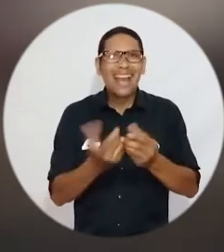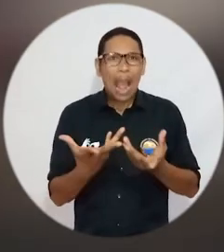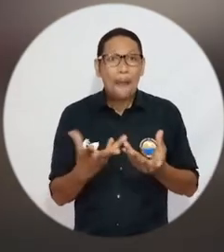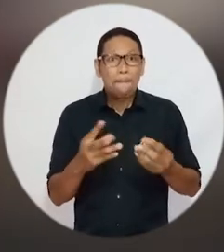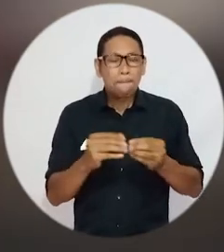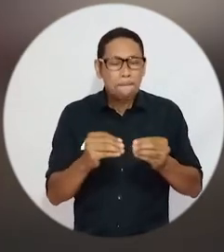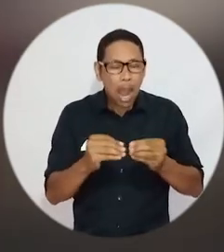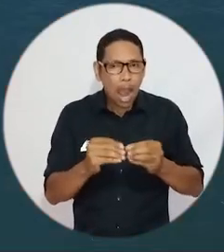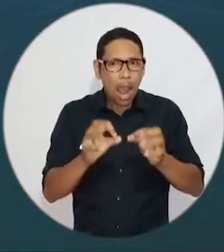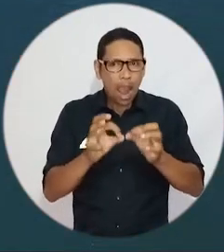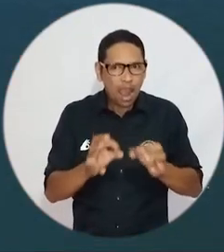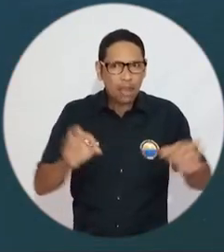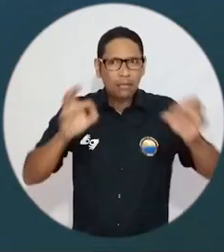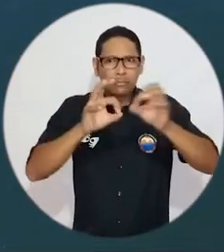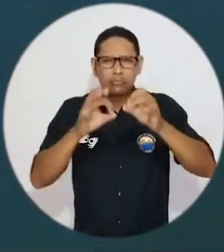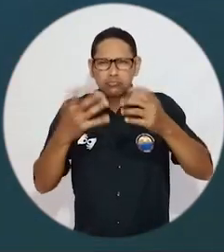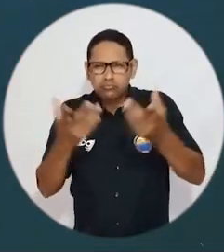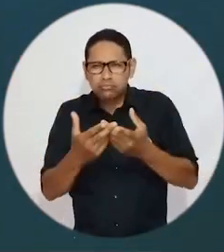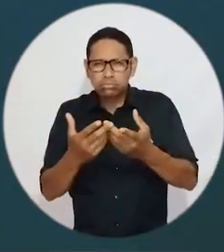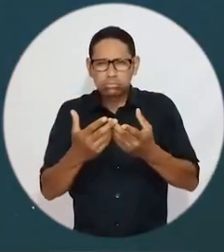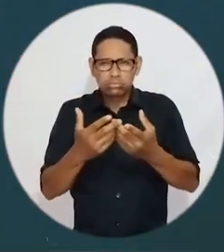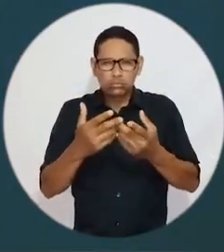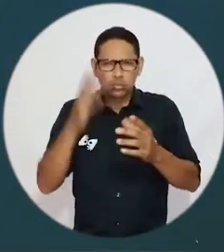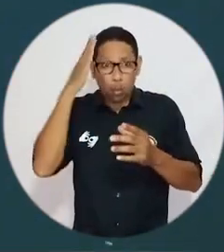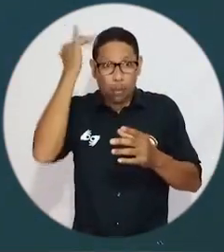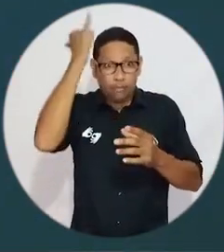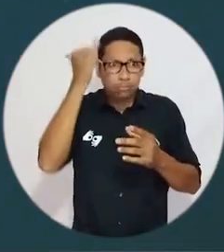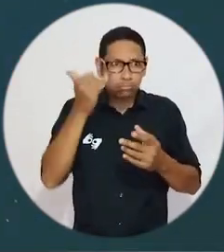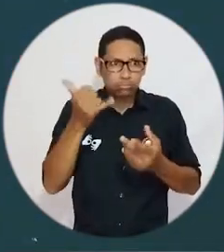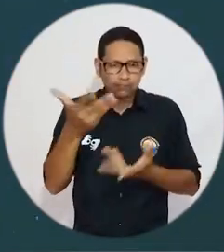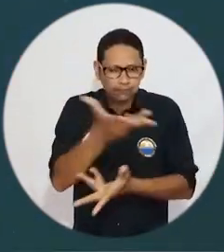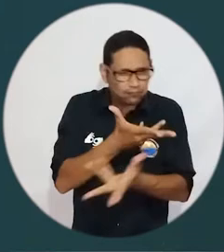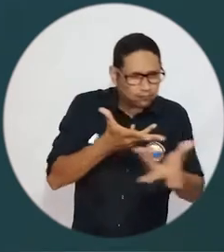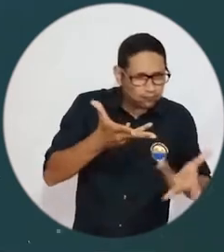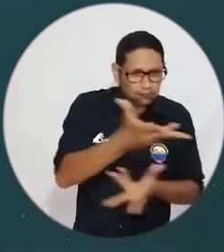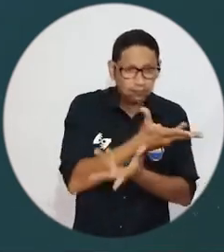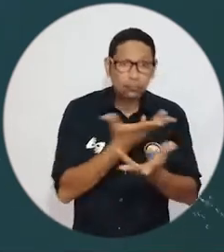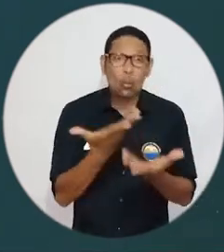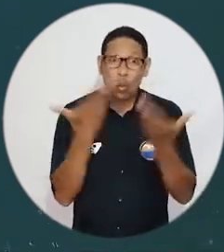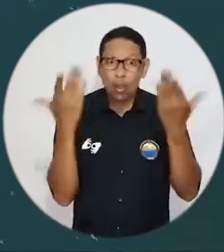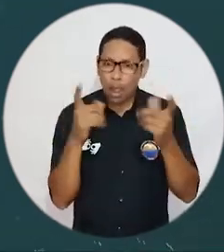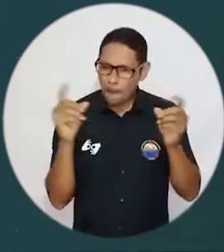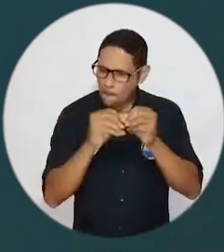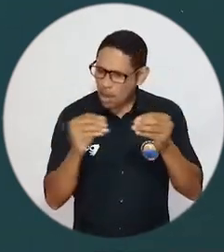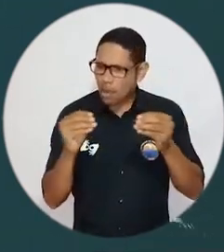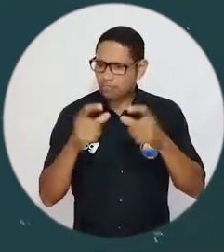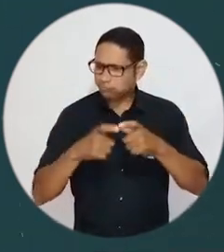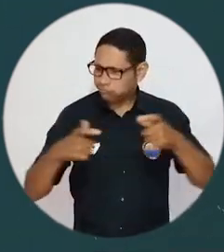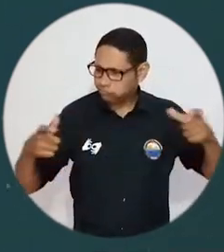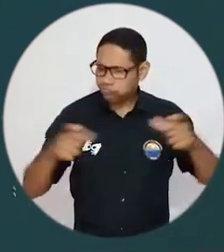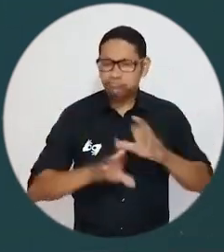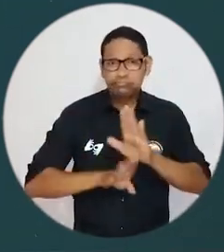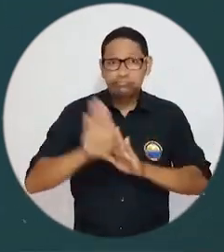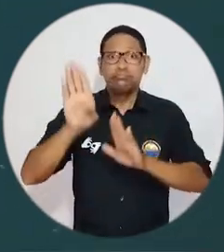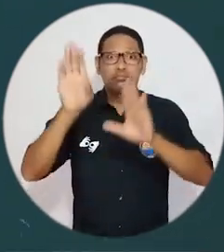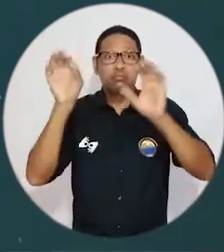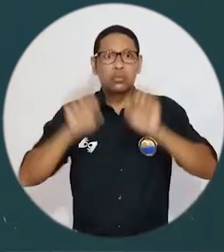para que la vía que se pueda transitar a través de la academia sea fructífera y que